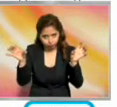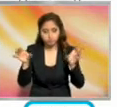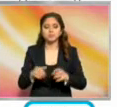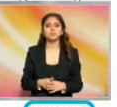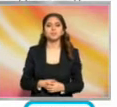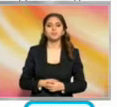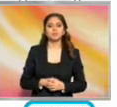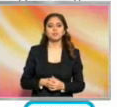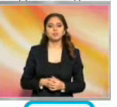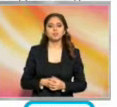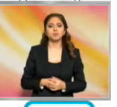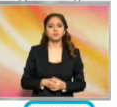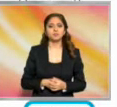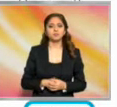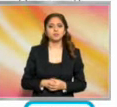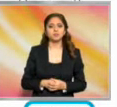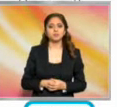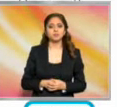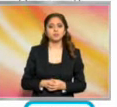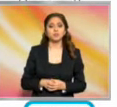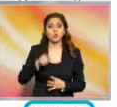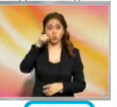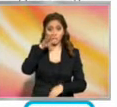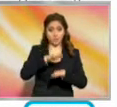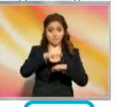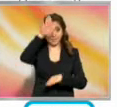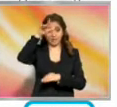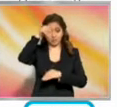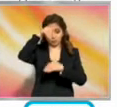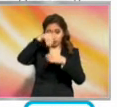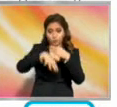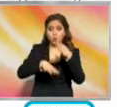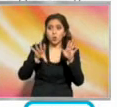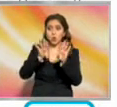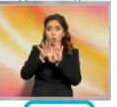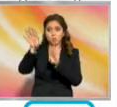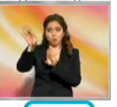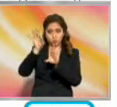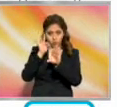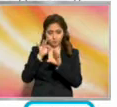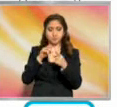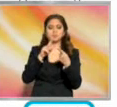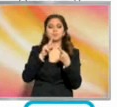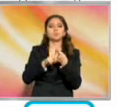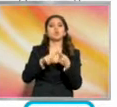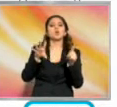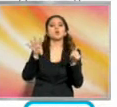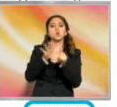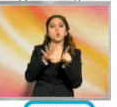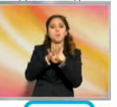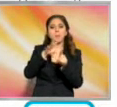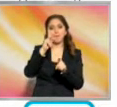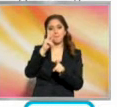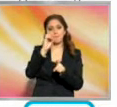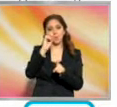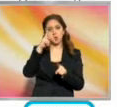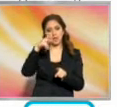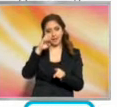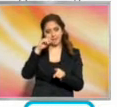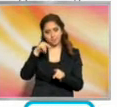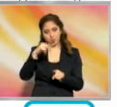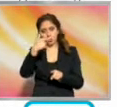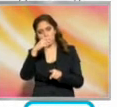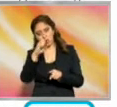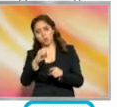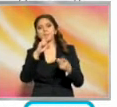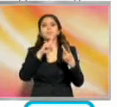tener pues muchísima más información de varias Pero a ver, plataformas. Mircea, ¿cómo descargar Pokémon Go? ¿Cómo van las elecciones en Estados Unidos? ¿Cómo cambiar